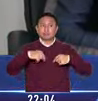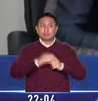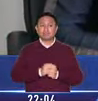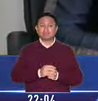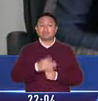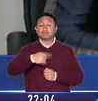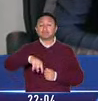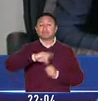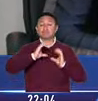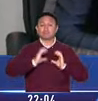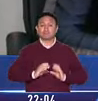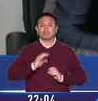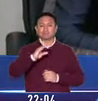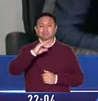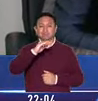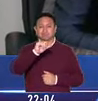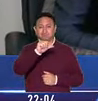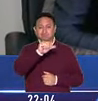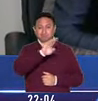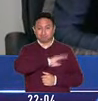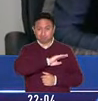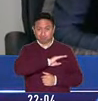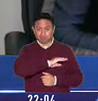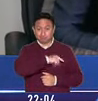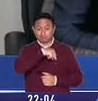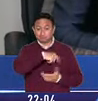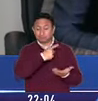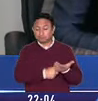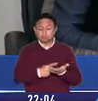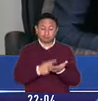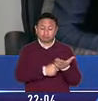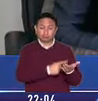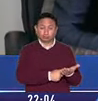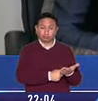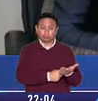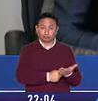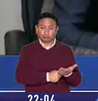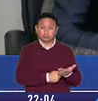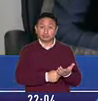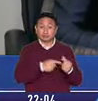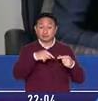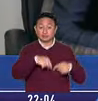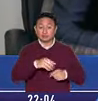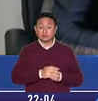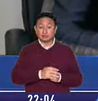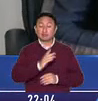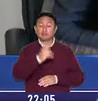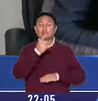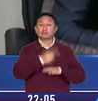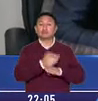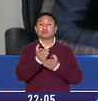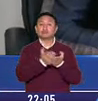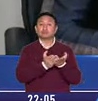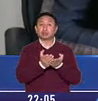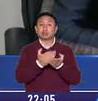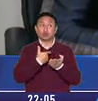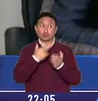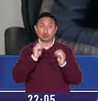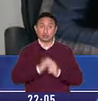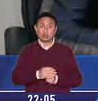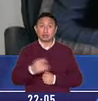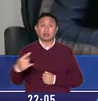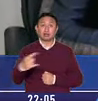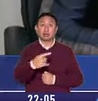inconductas, obviamente esto también nos va a permitir hacer un análisis, ¿no? Pero esto de una orden de servicio significa que nosotros también podamos entrar a